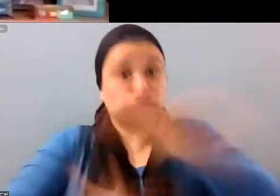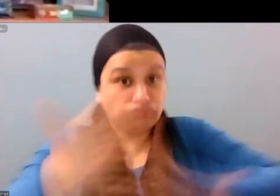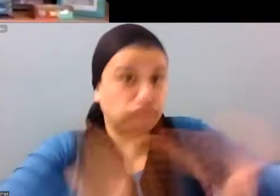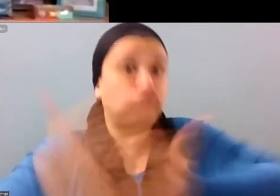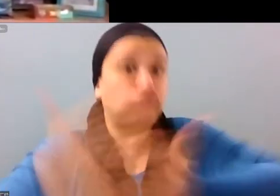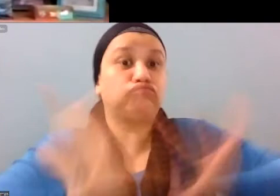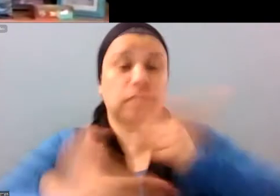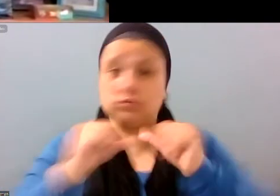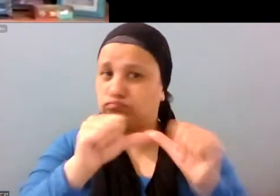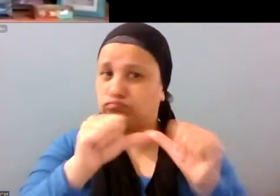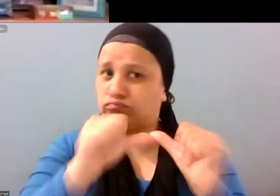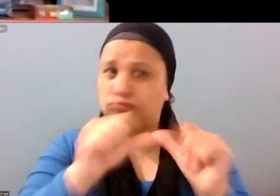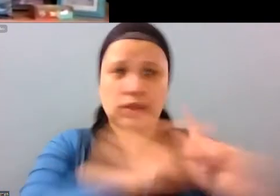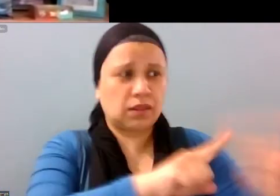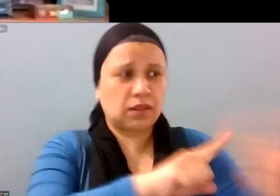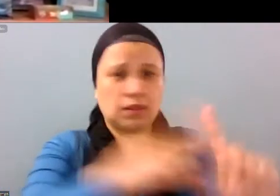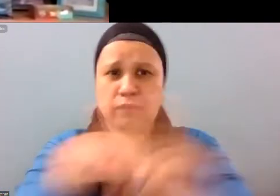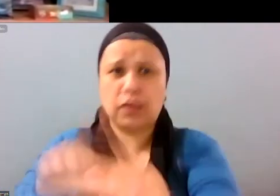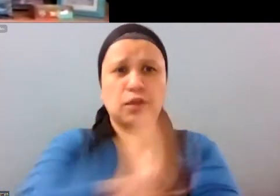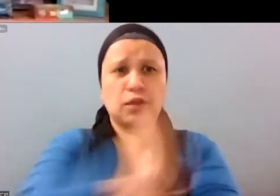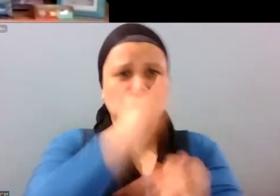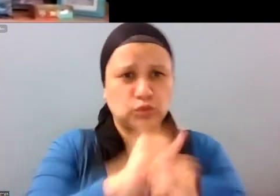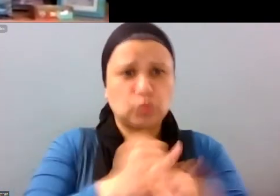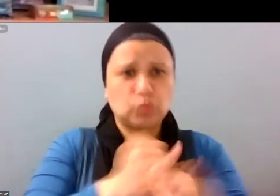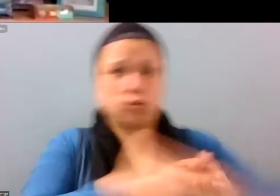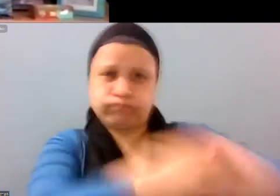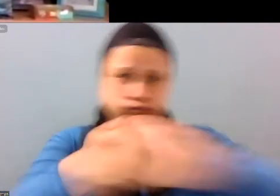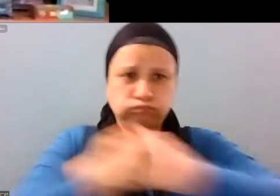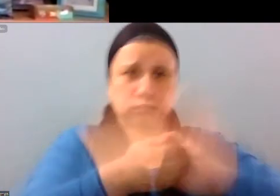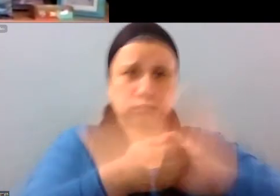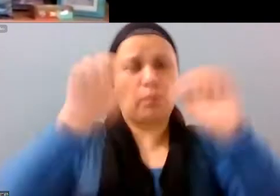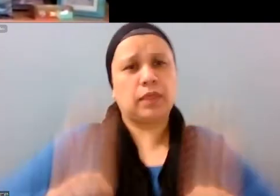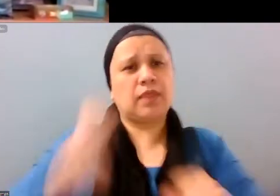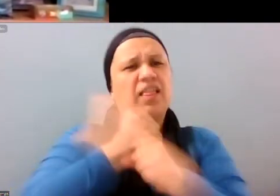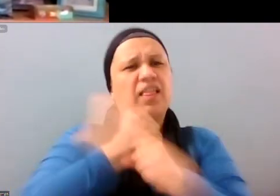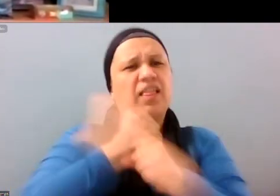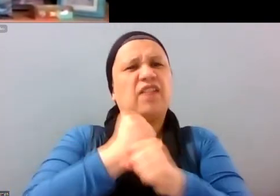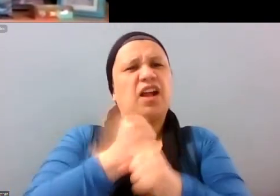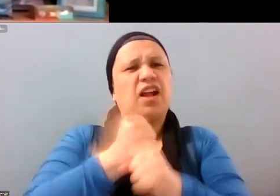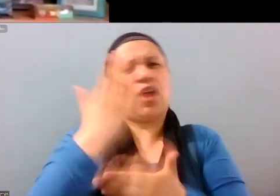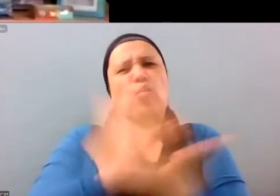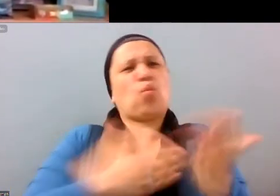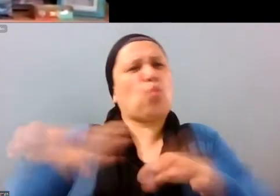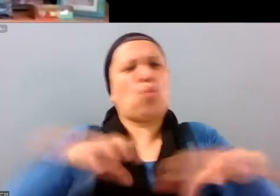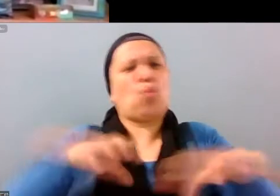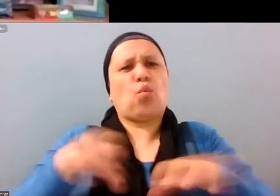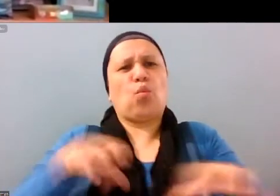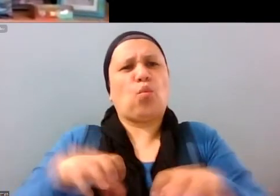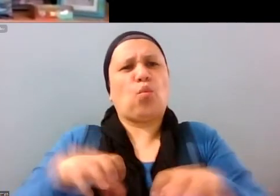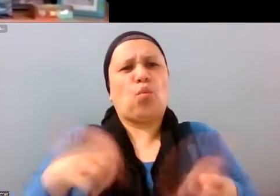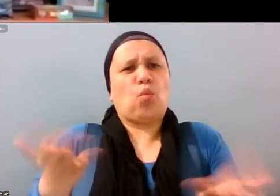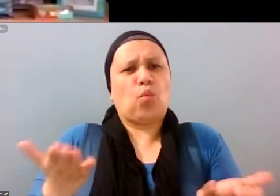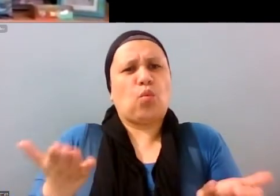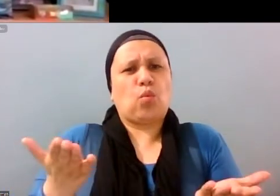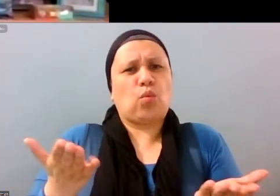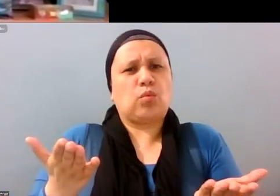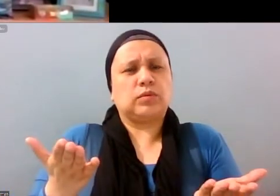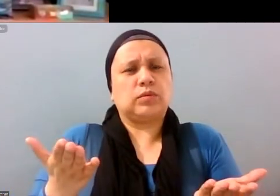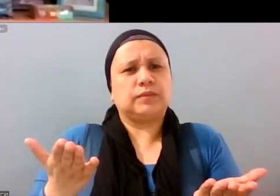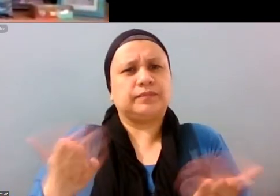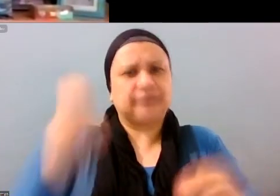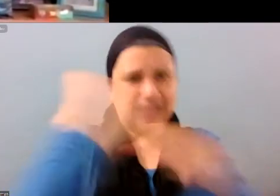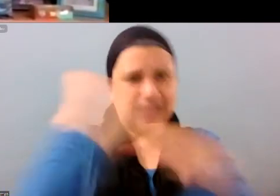diferentes instancias podamos definir algunas acciones que nos permita trabajar en